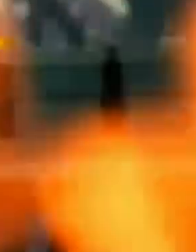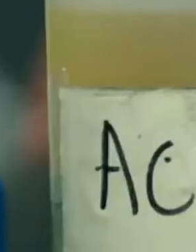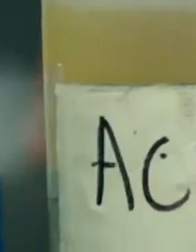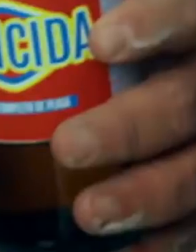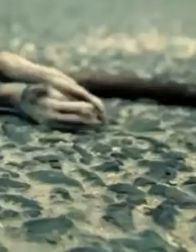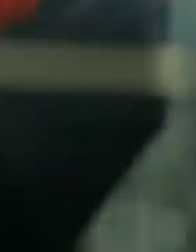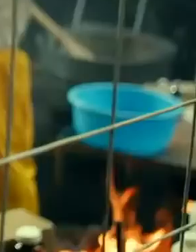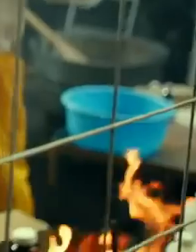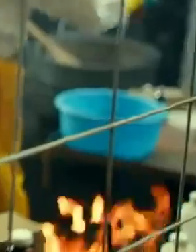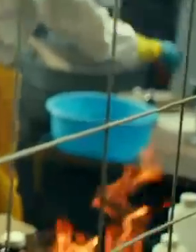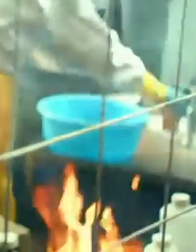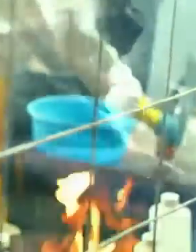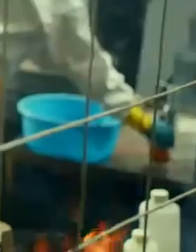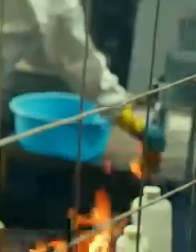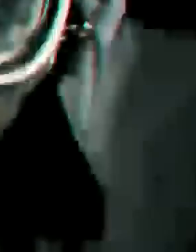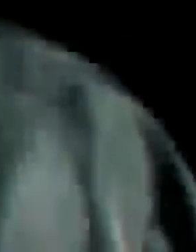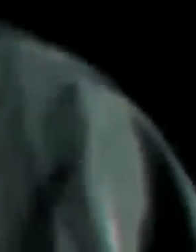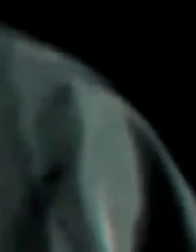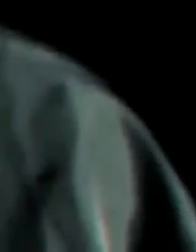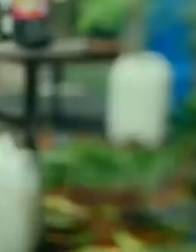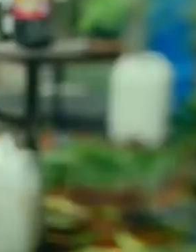Mejor que usted. Raticida.